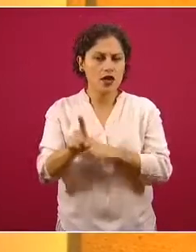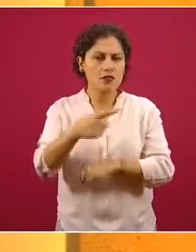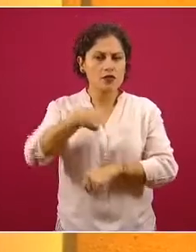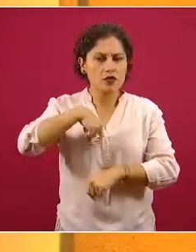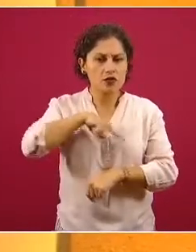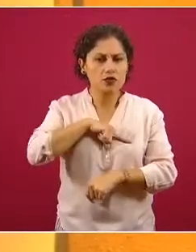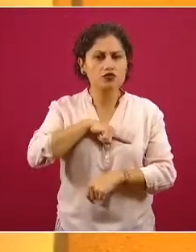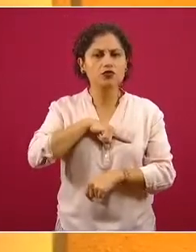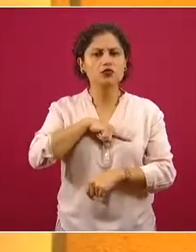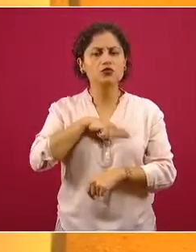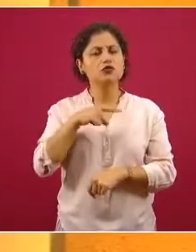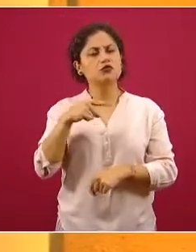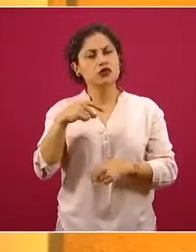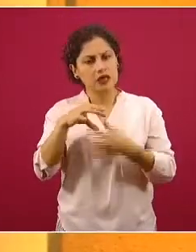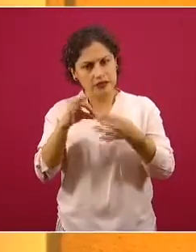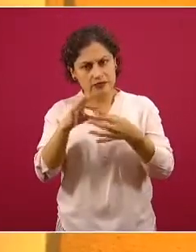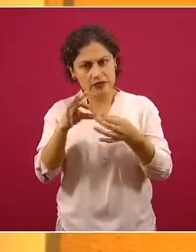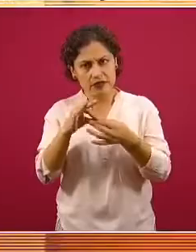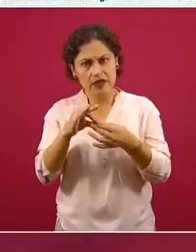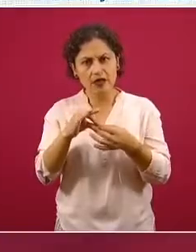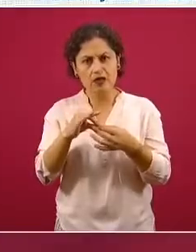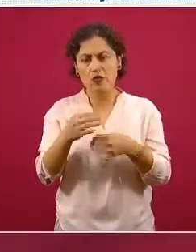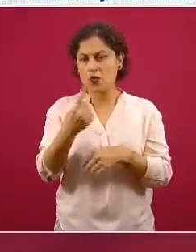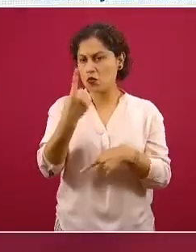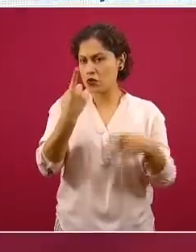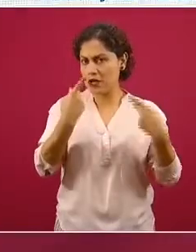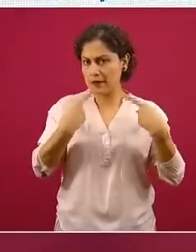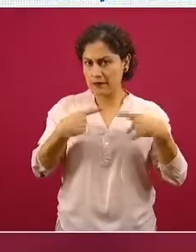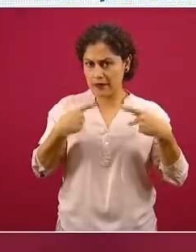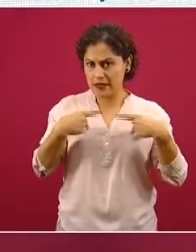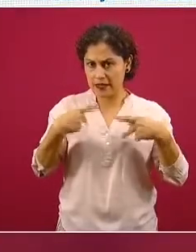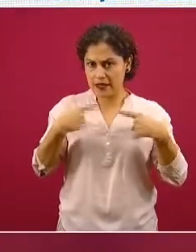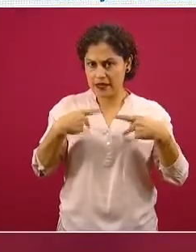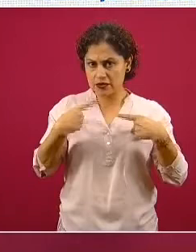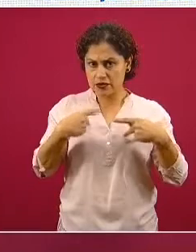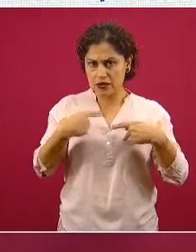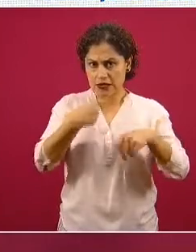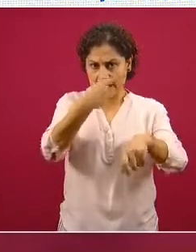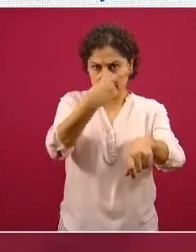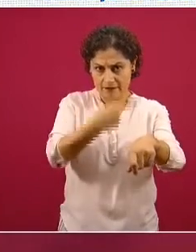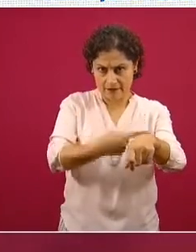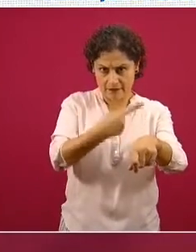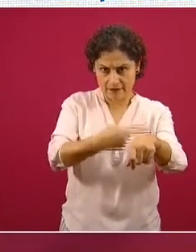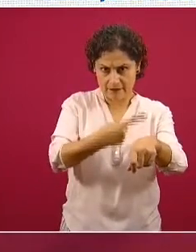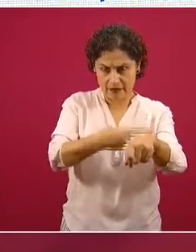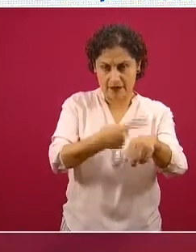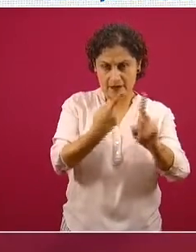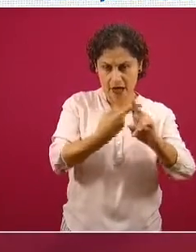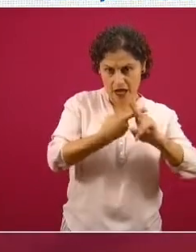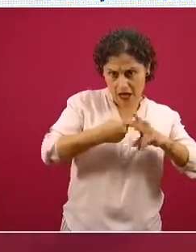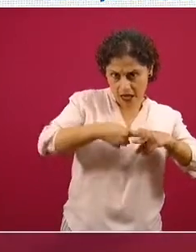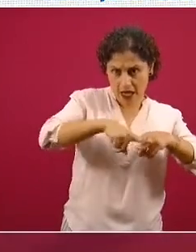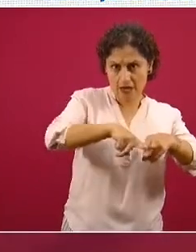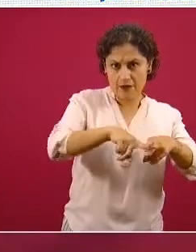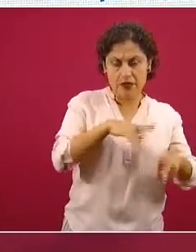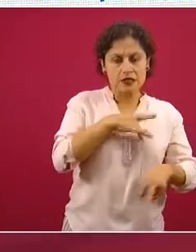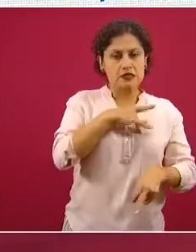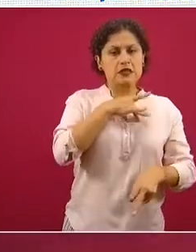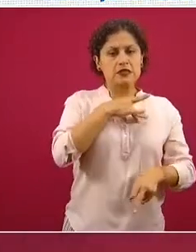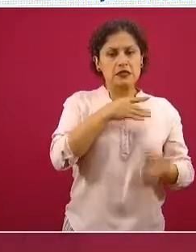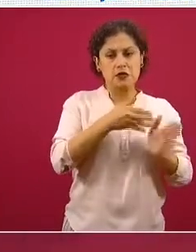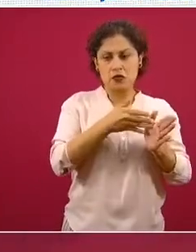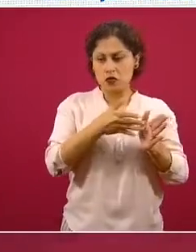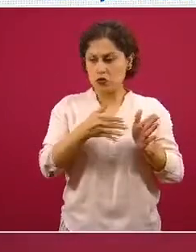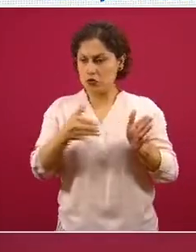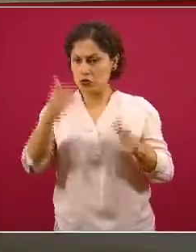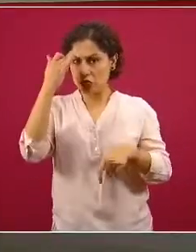de cuánto tardan las personas en presentar complicaciones a partir del inicio de los síntomas, también sale de aquí.